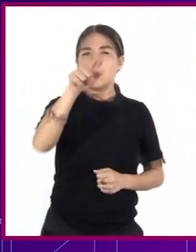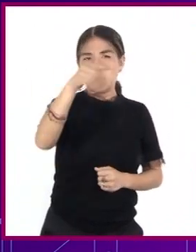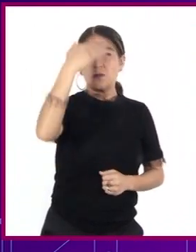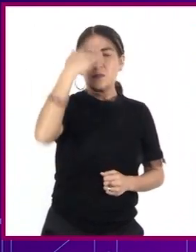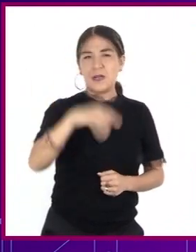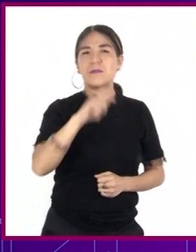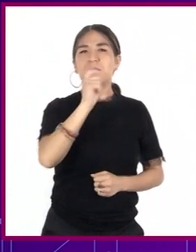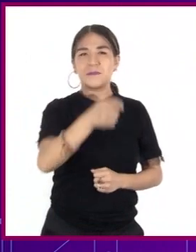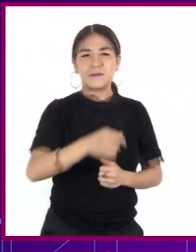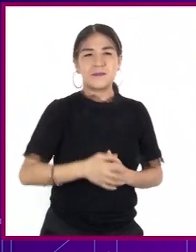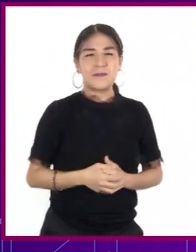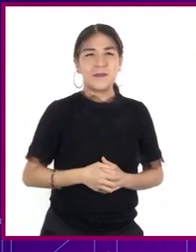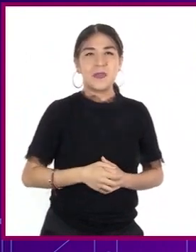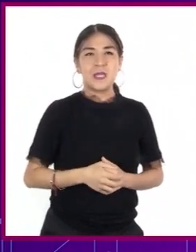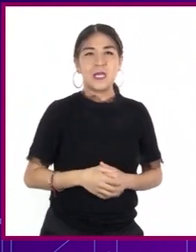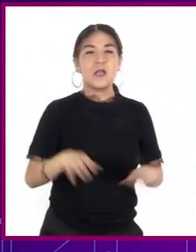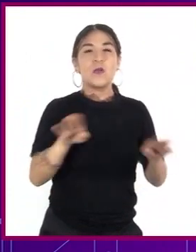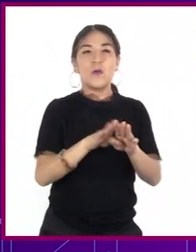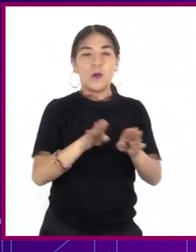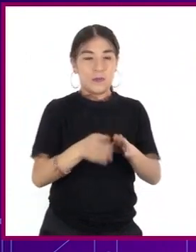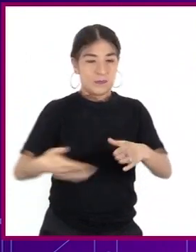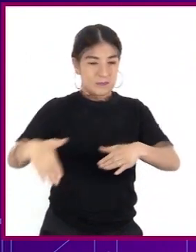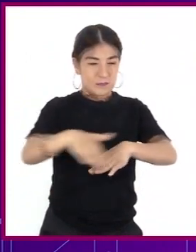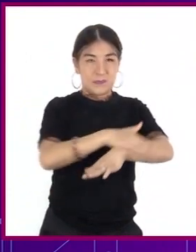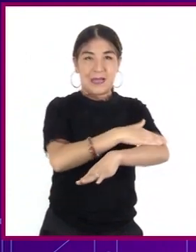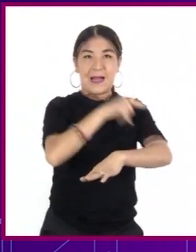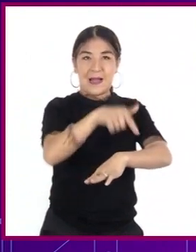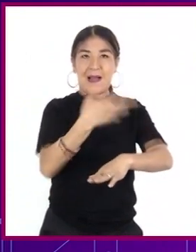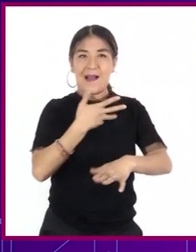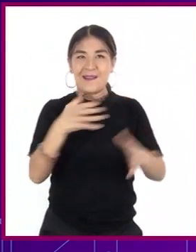Sabemos que con las losetas contenidas